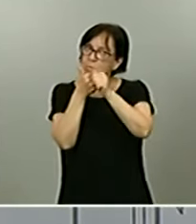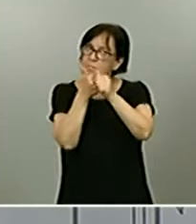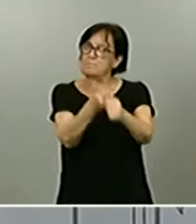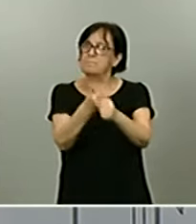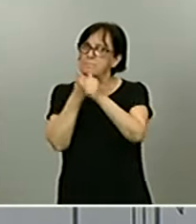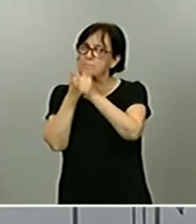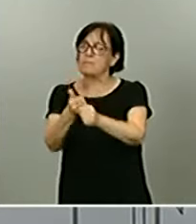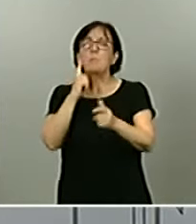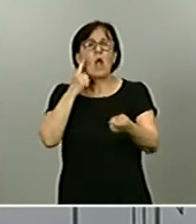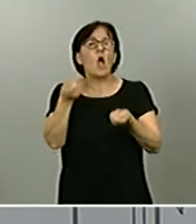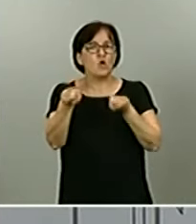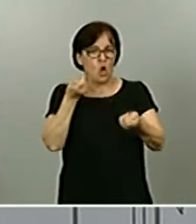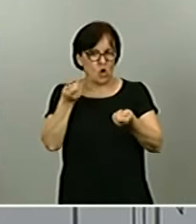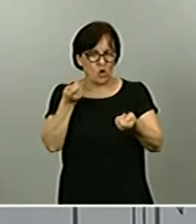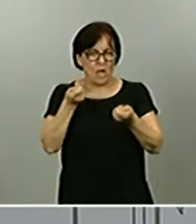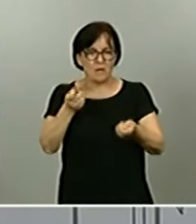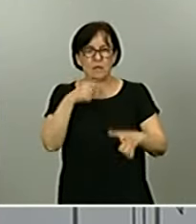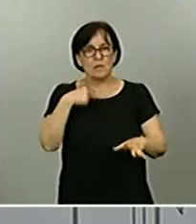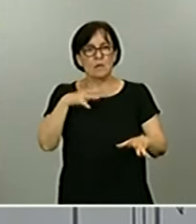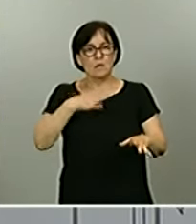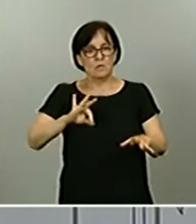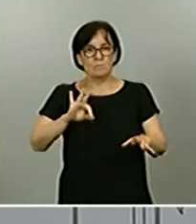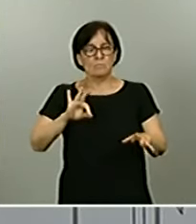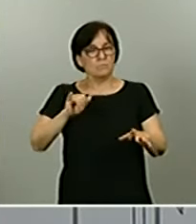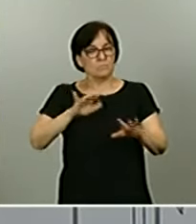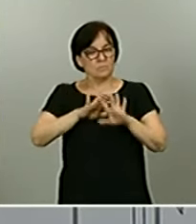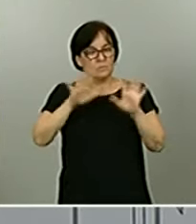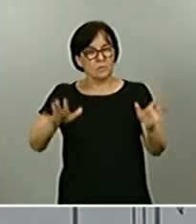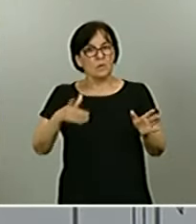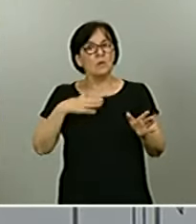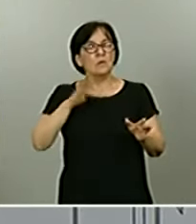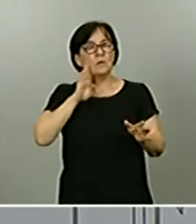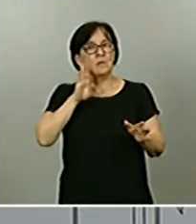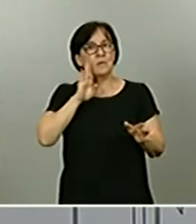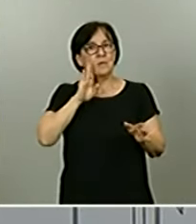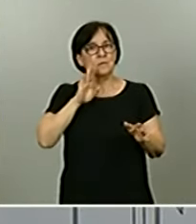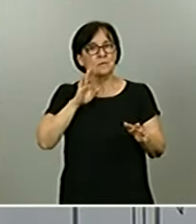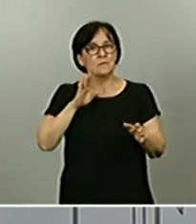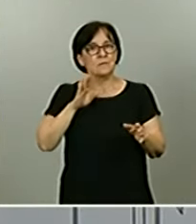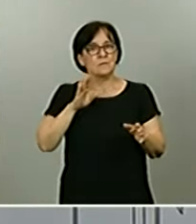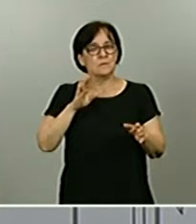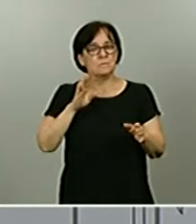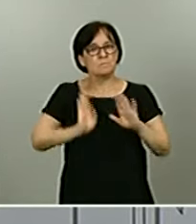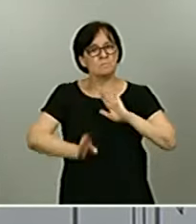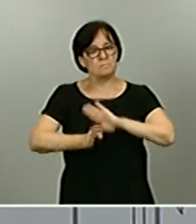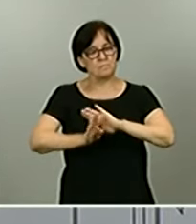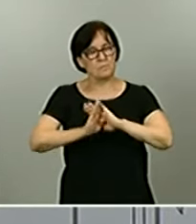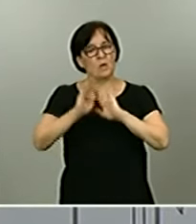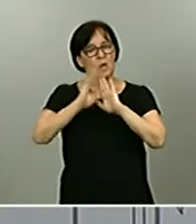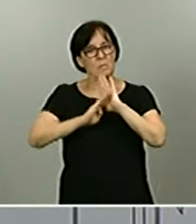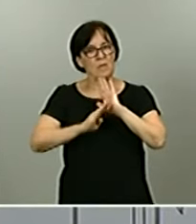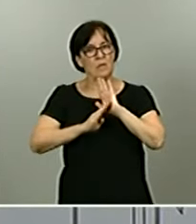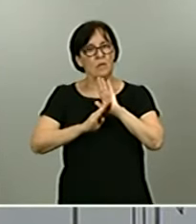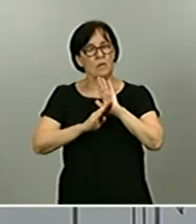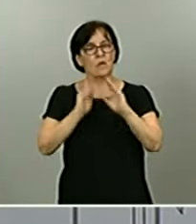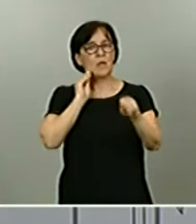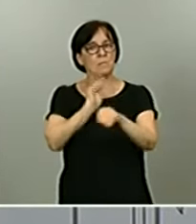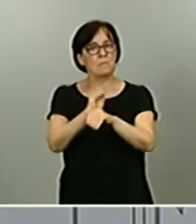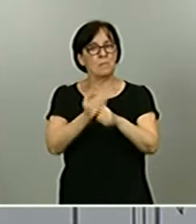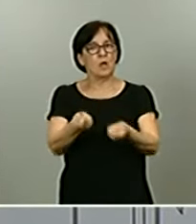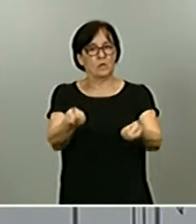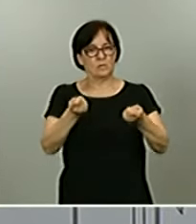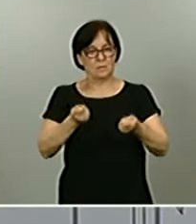esto nos tiene que poner muy claramente en la línea de mantener las medidas de precaución y de prevención de la transmisión de la